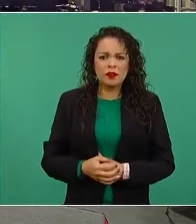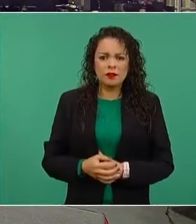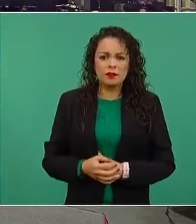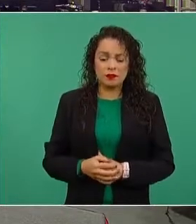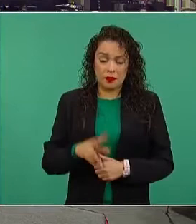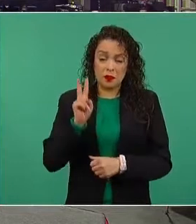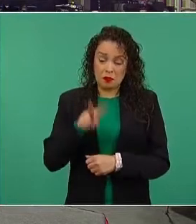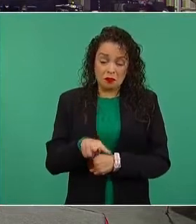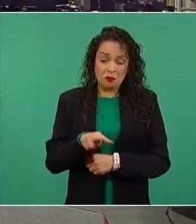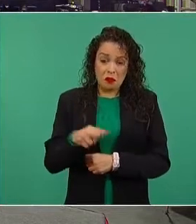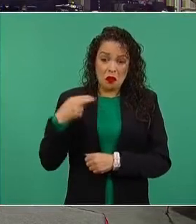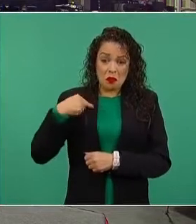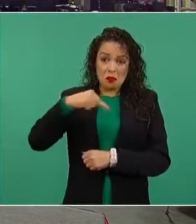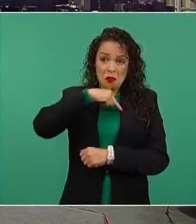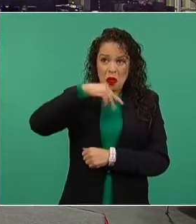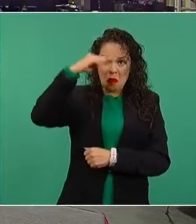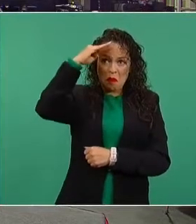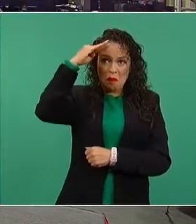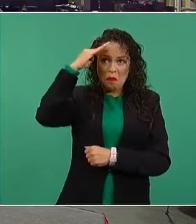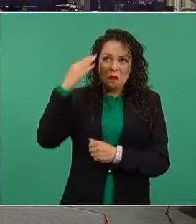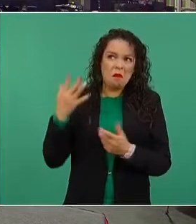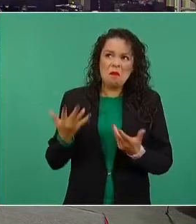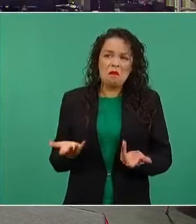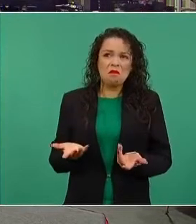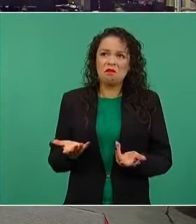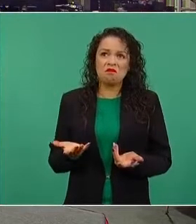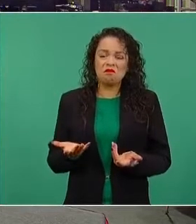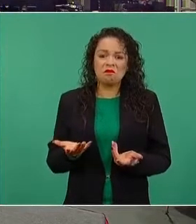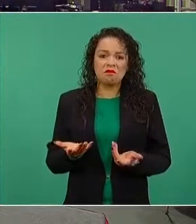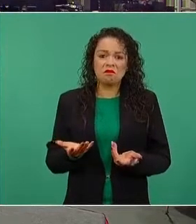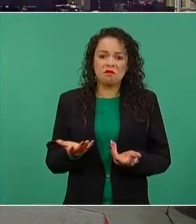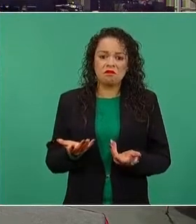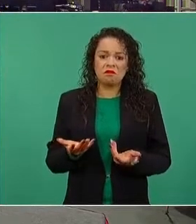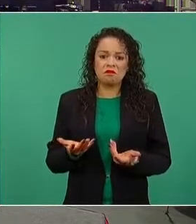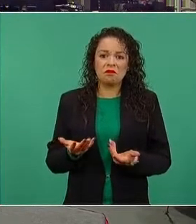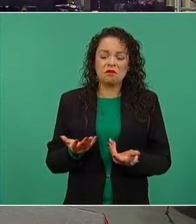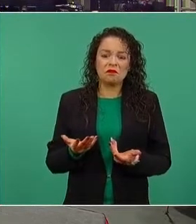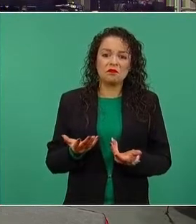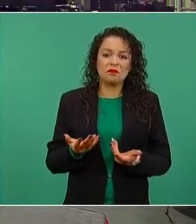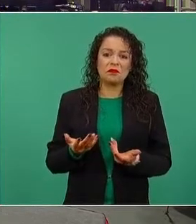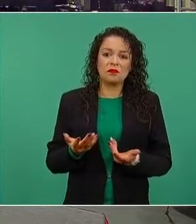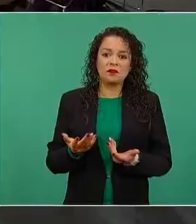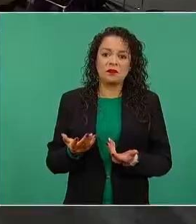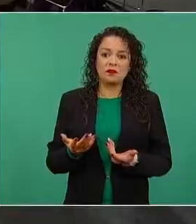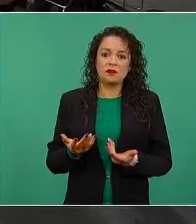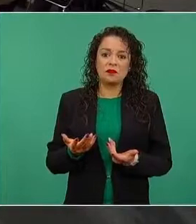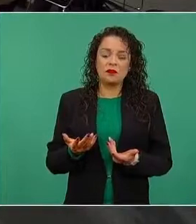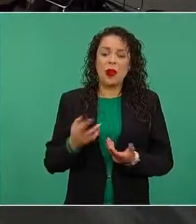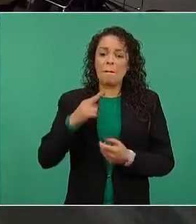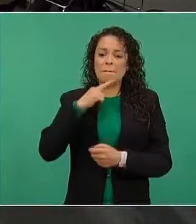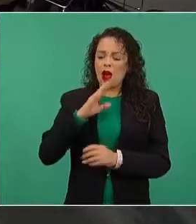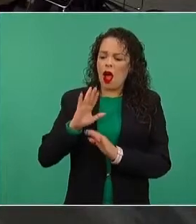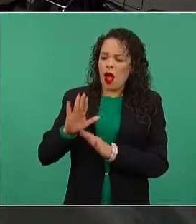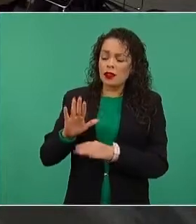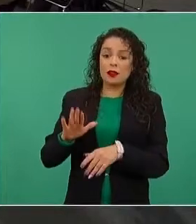elementos para que digan se está expropiando,